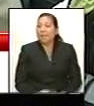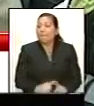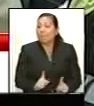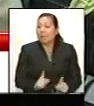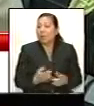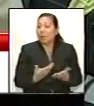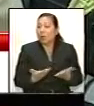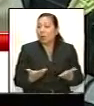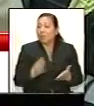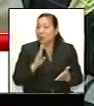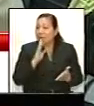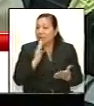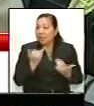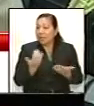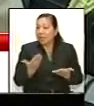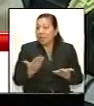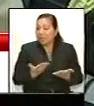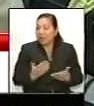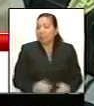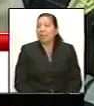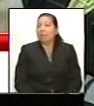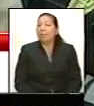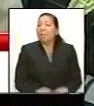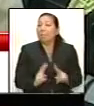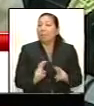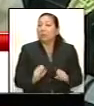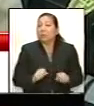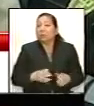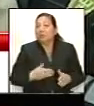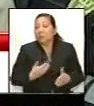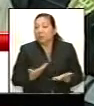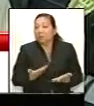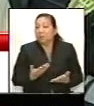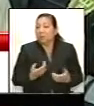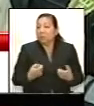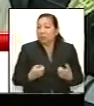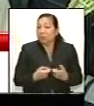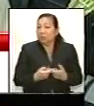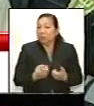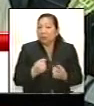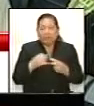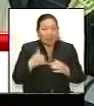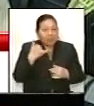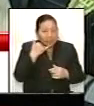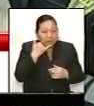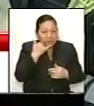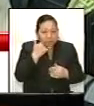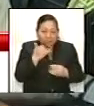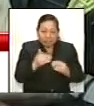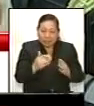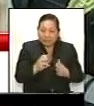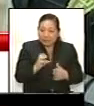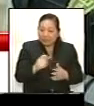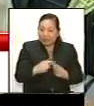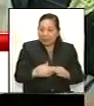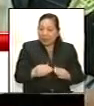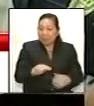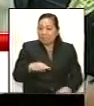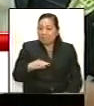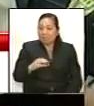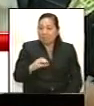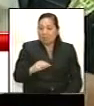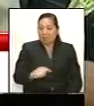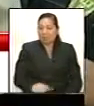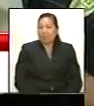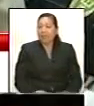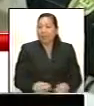de las cosas que se hablaban acá es ver la posibilidad si puede haber un chat en línea o de repente hacer el link al chat en línea del MIM, algo